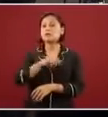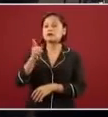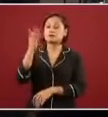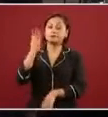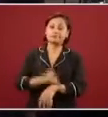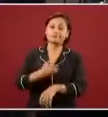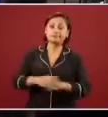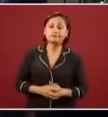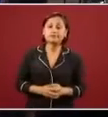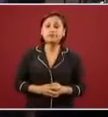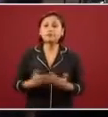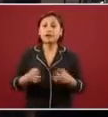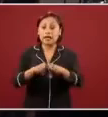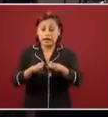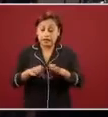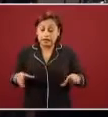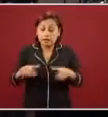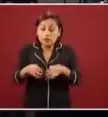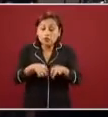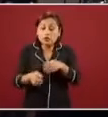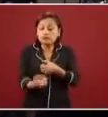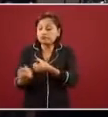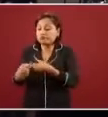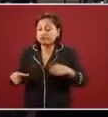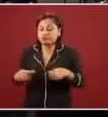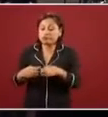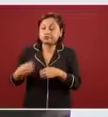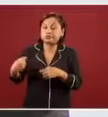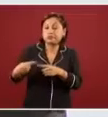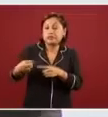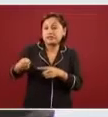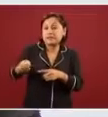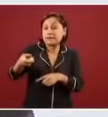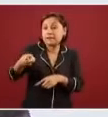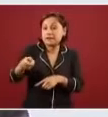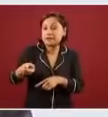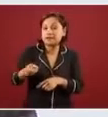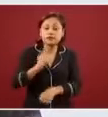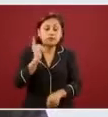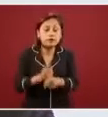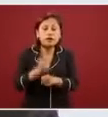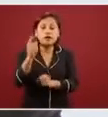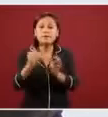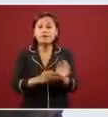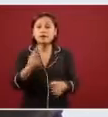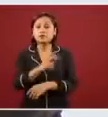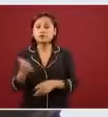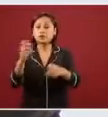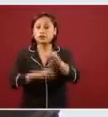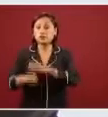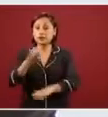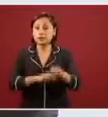siguiente, este grupo de trabajo de septiembre a diciembre identificó un primer grupo de 1,200 empresas con